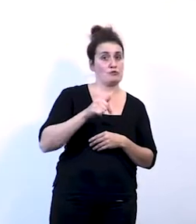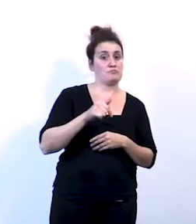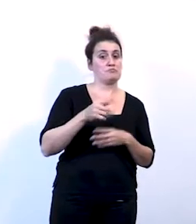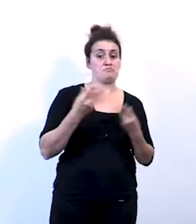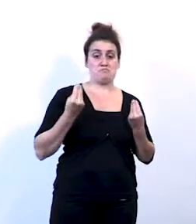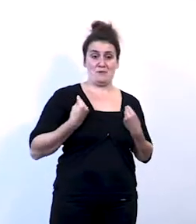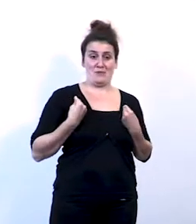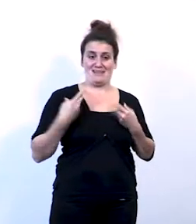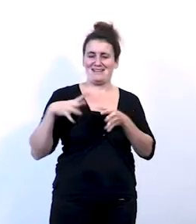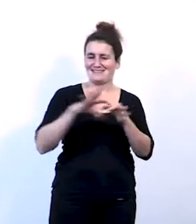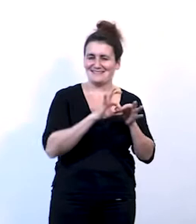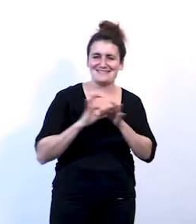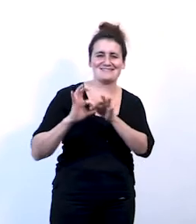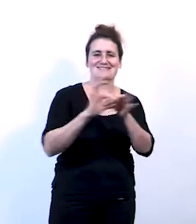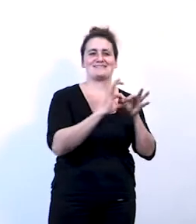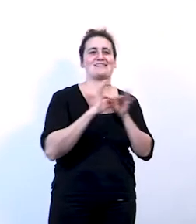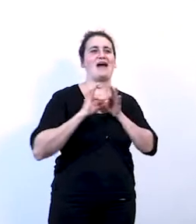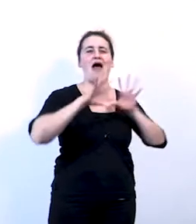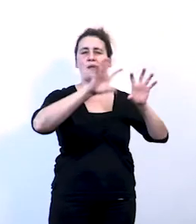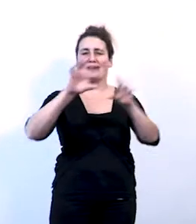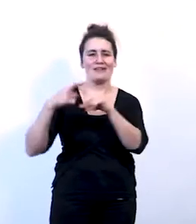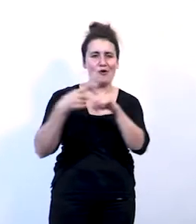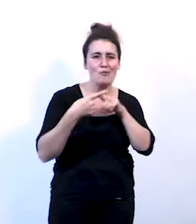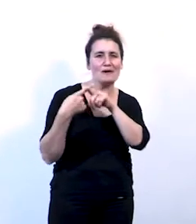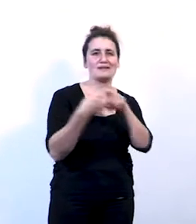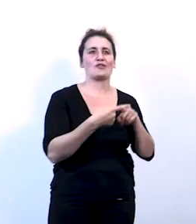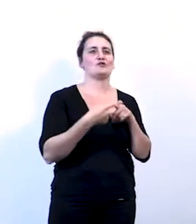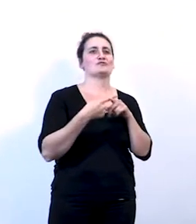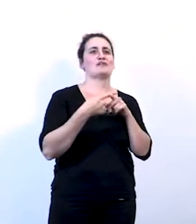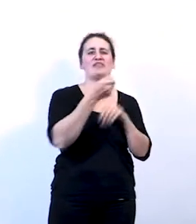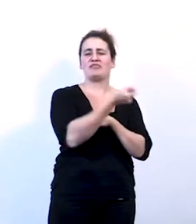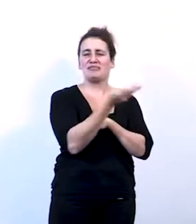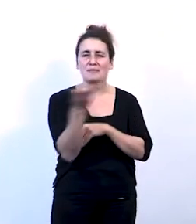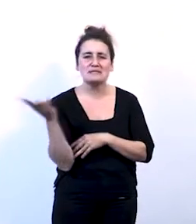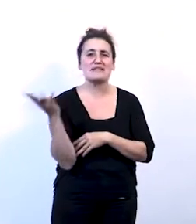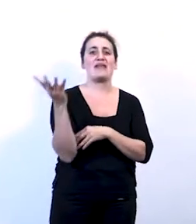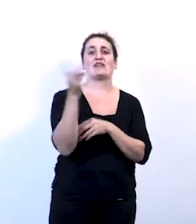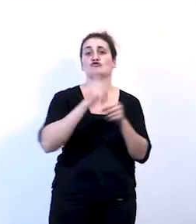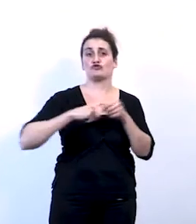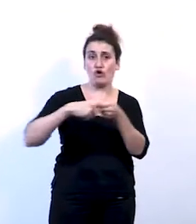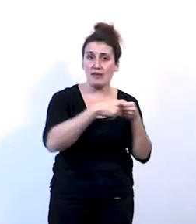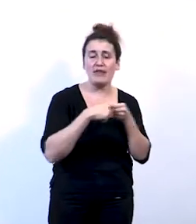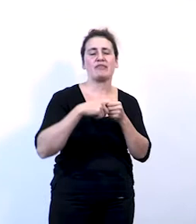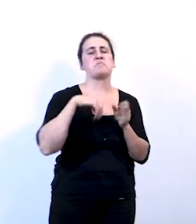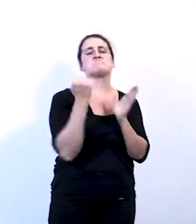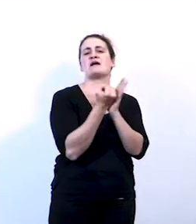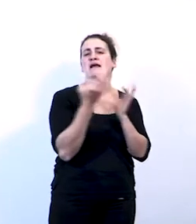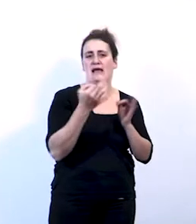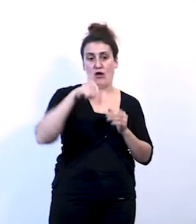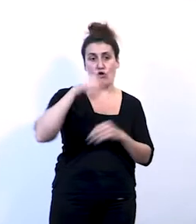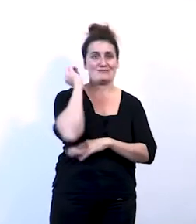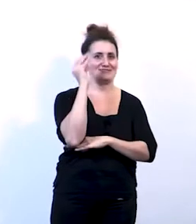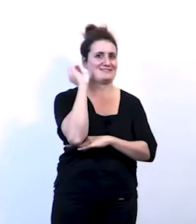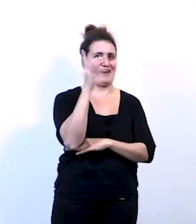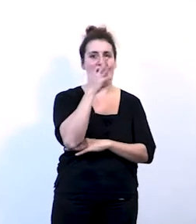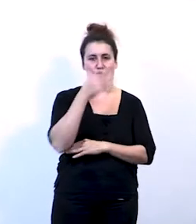vivencias entrelazadas los aprendizajes compartidos, la diversidad en la sororidad, marcará seguramente la charla